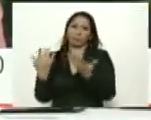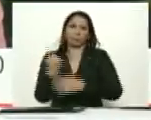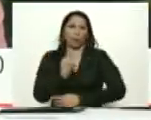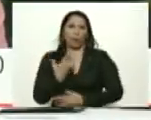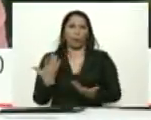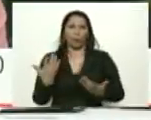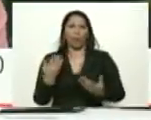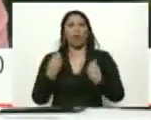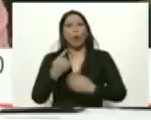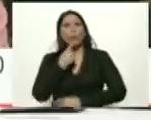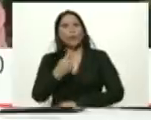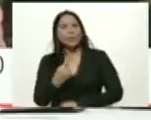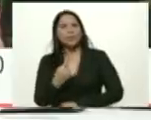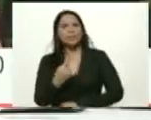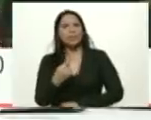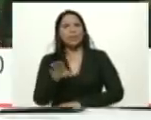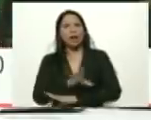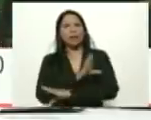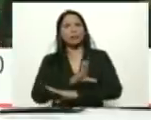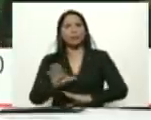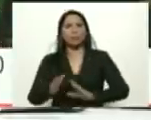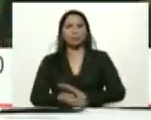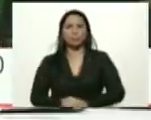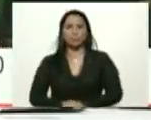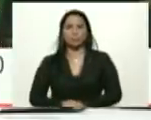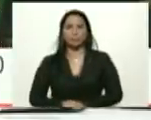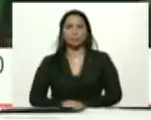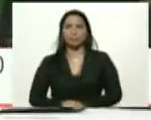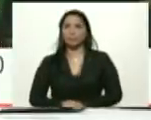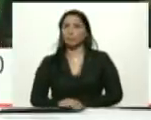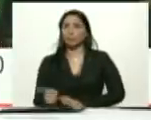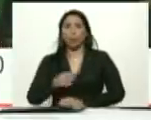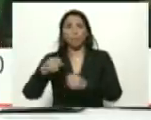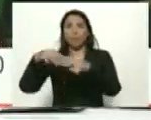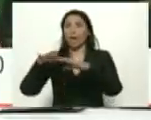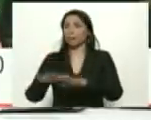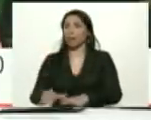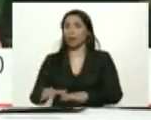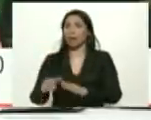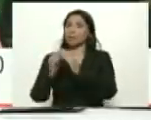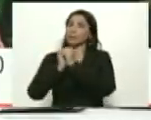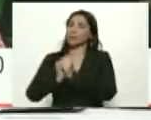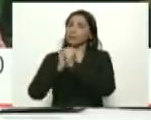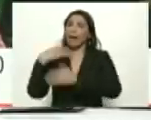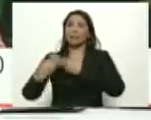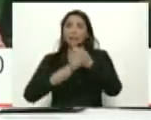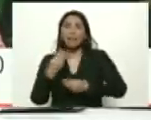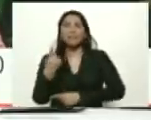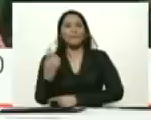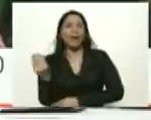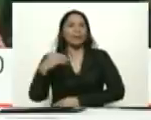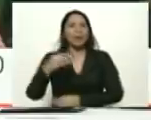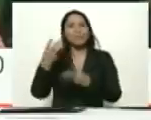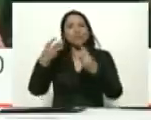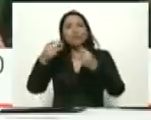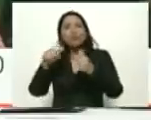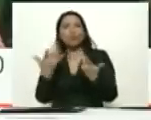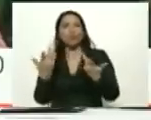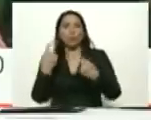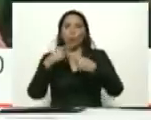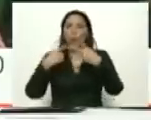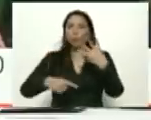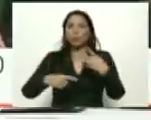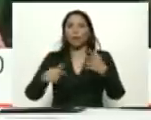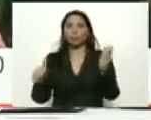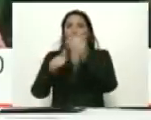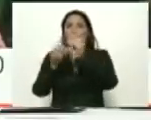¿Cómo es que dice la canción de Olí? No basta rezar. Hacen falta muchas cosas para